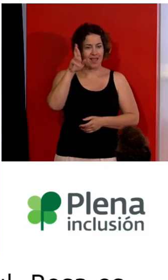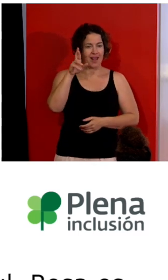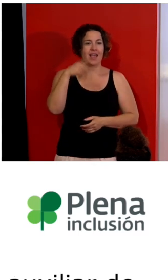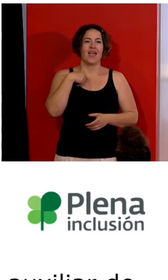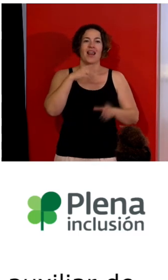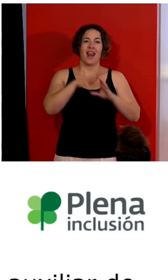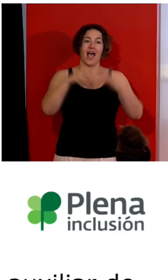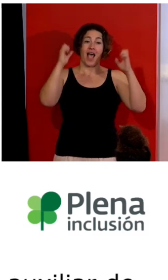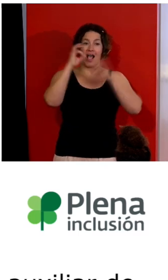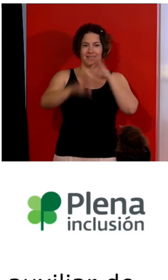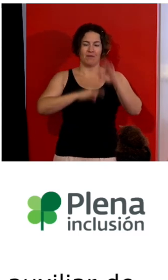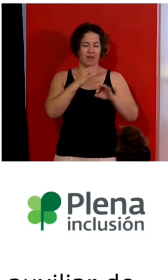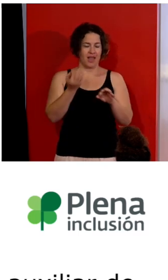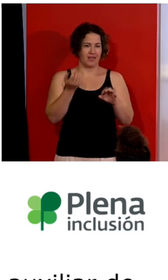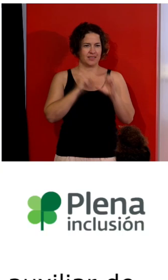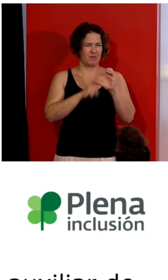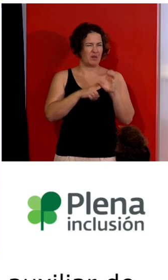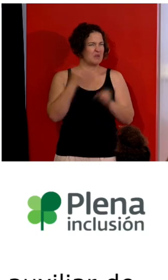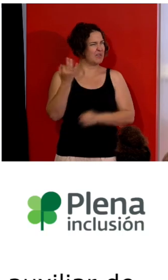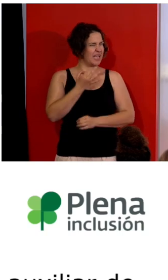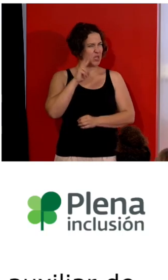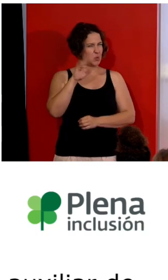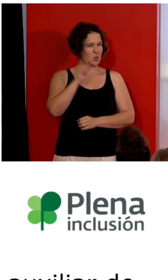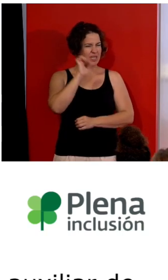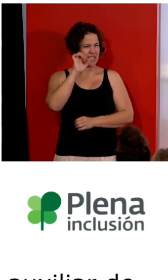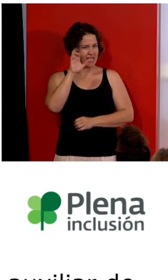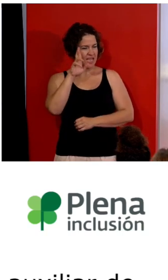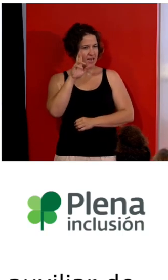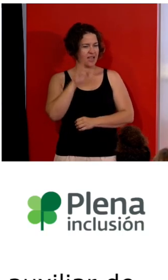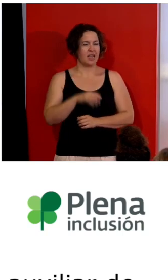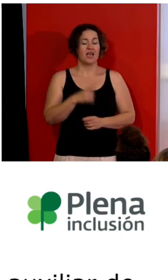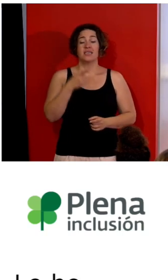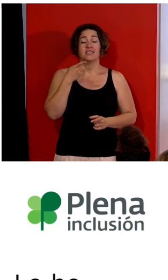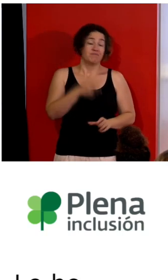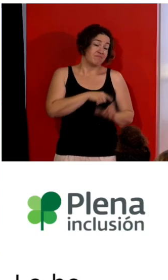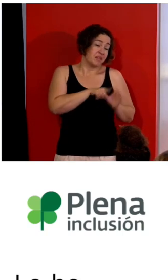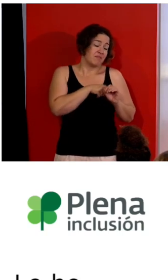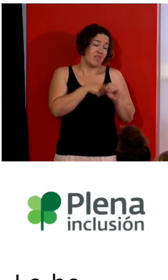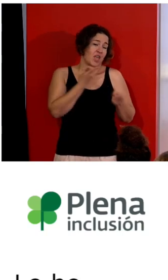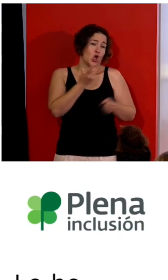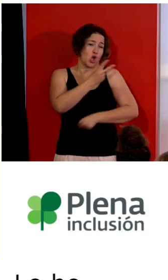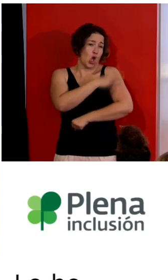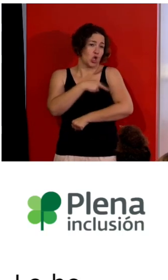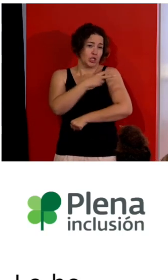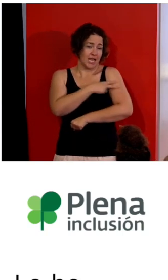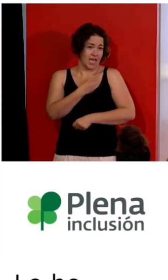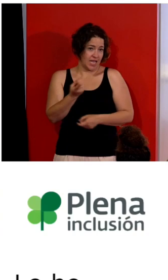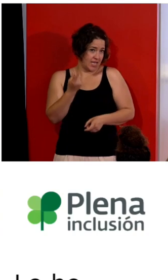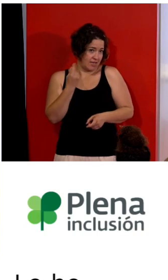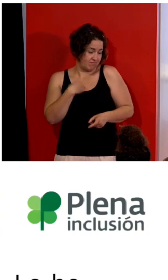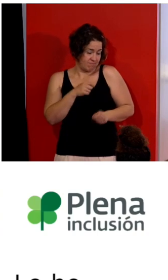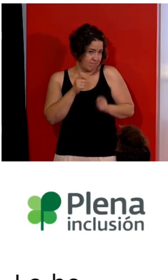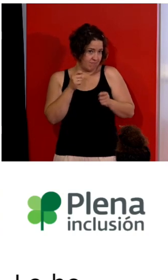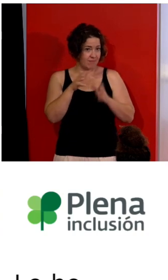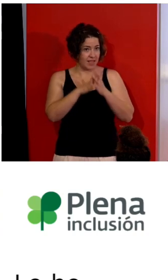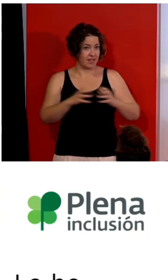Rosa qué es esto de Ujier, porque no lo conocía, y me ha dicho que es como se llama al puesto de conserje en la categoría de la Asamblea